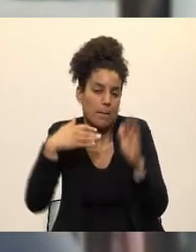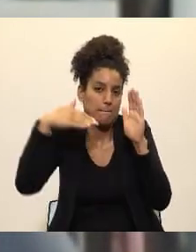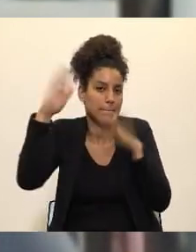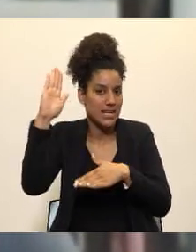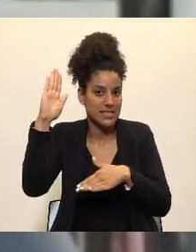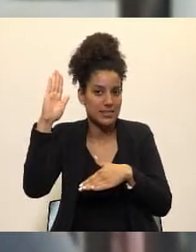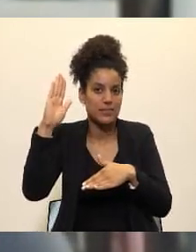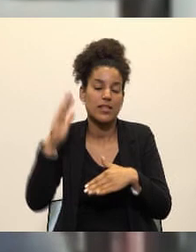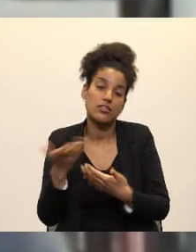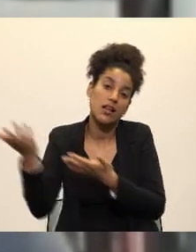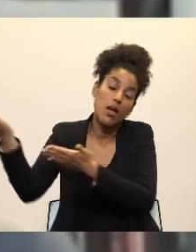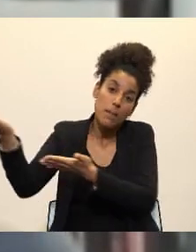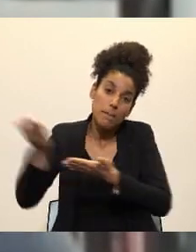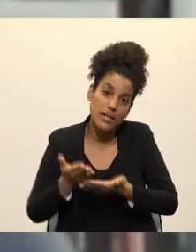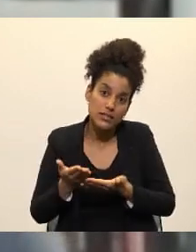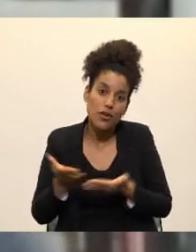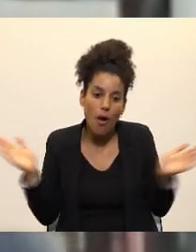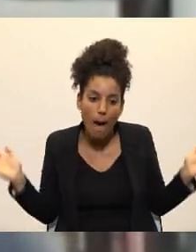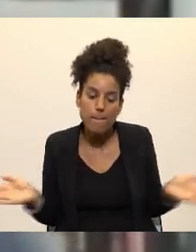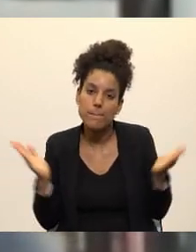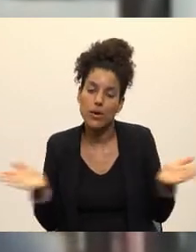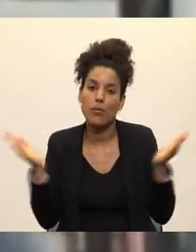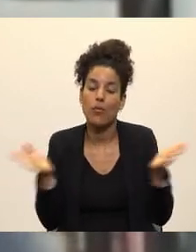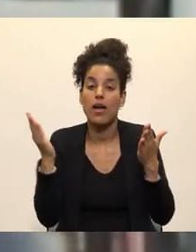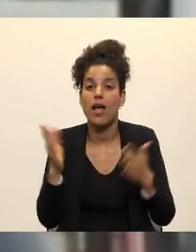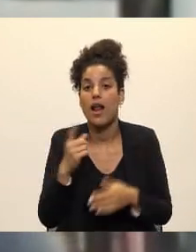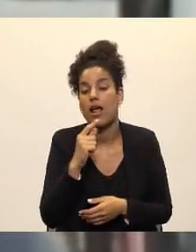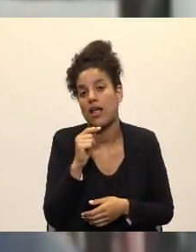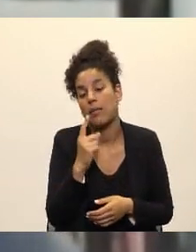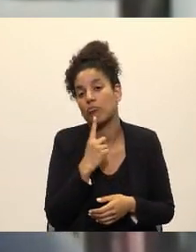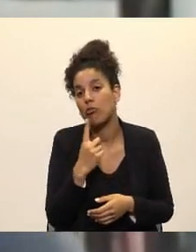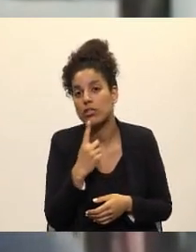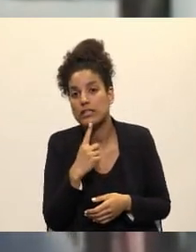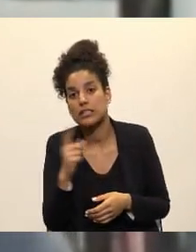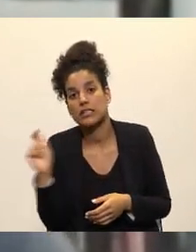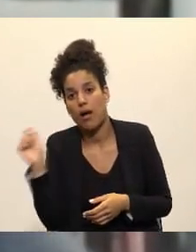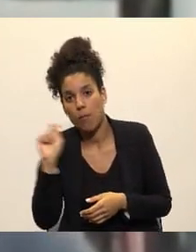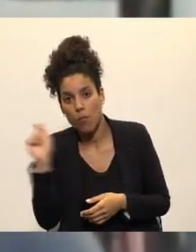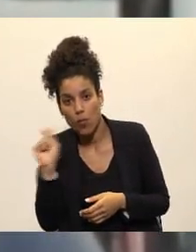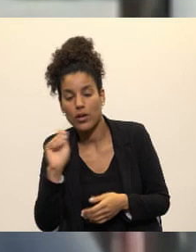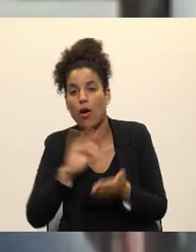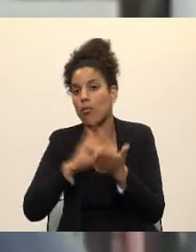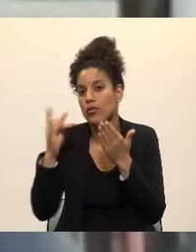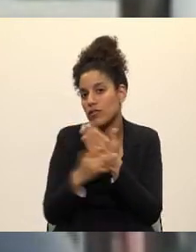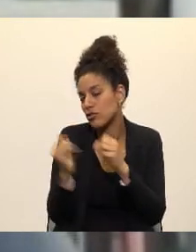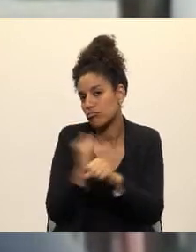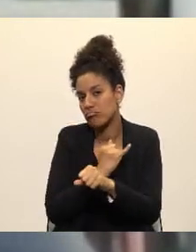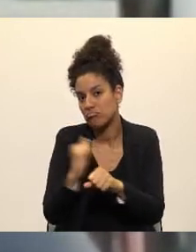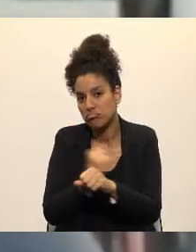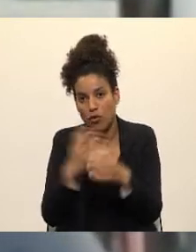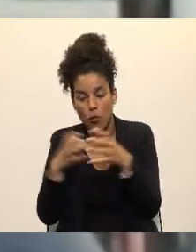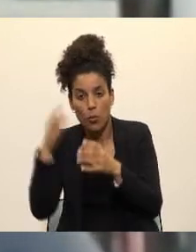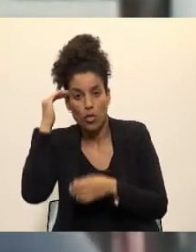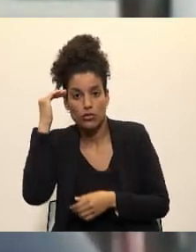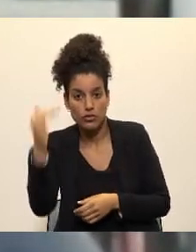los invito a promover, ya sea desde la política pública como desde los proyectos institucionales y desde los equipos